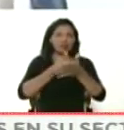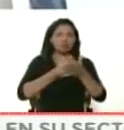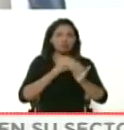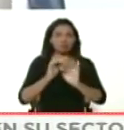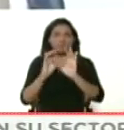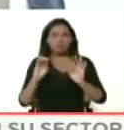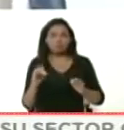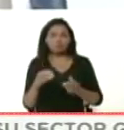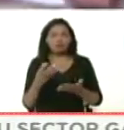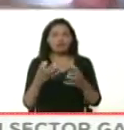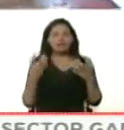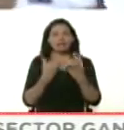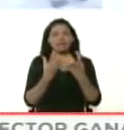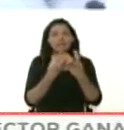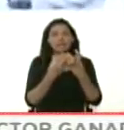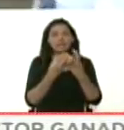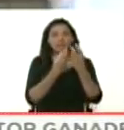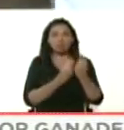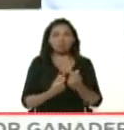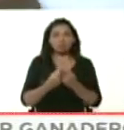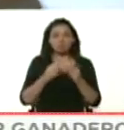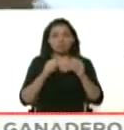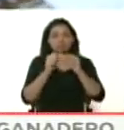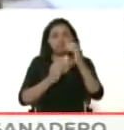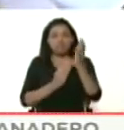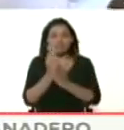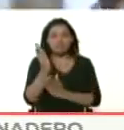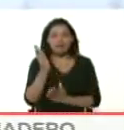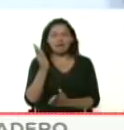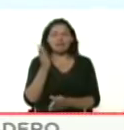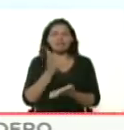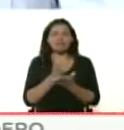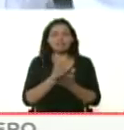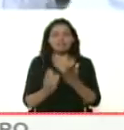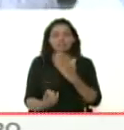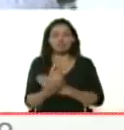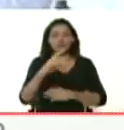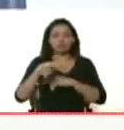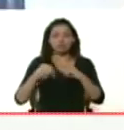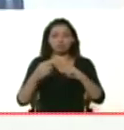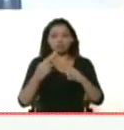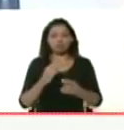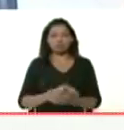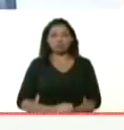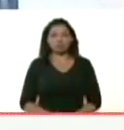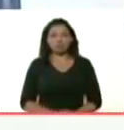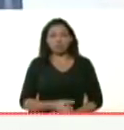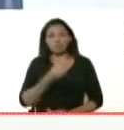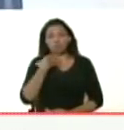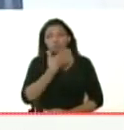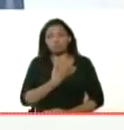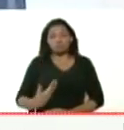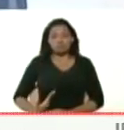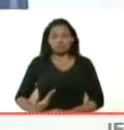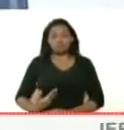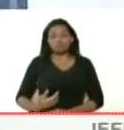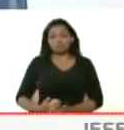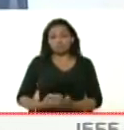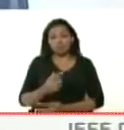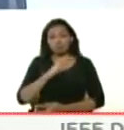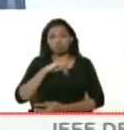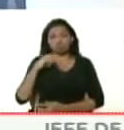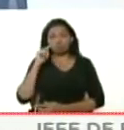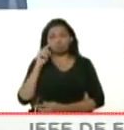esta guerra económica inducida. Leales siempre, traidores nunca. Bueno, presidente, además